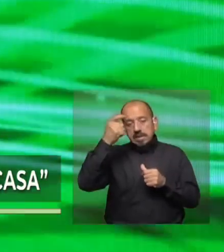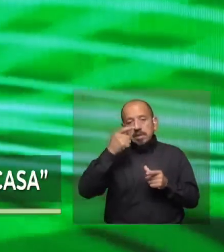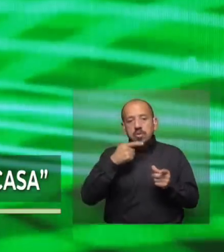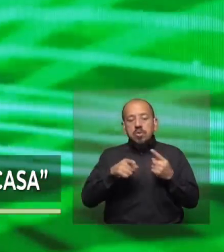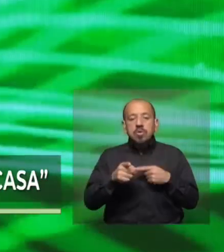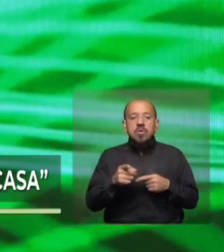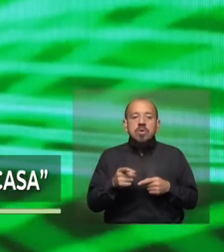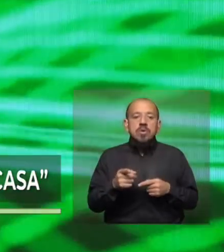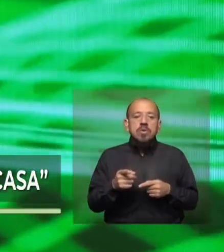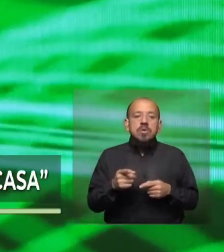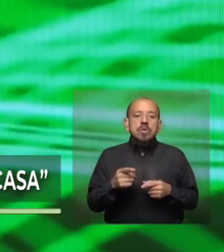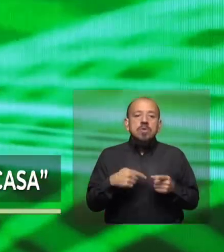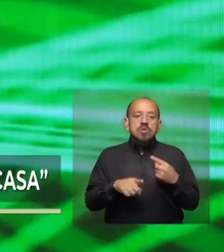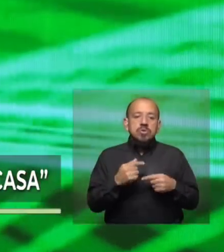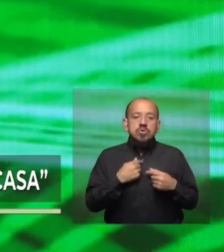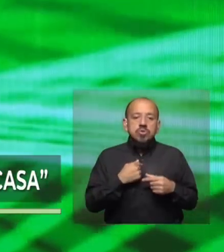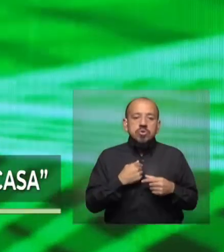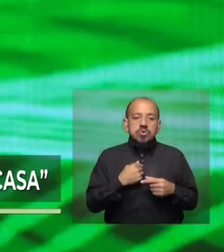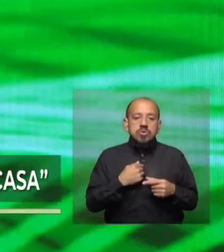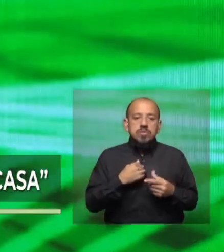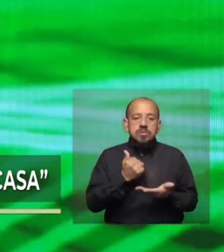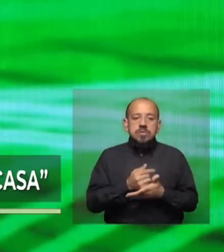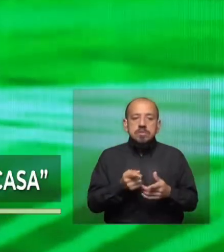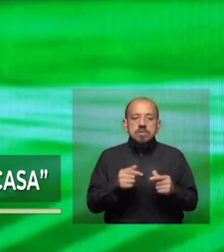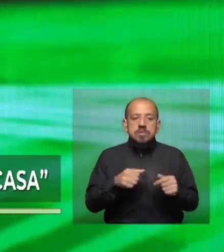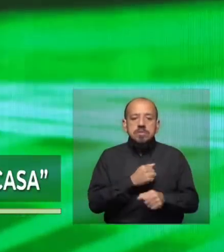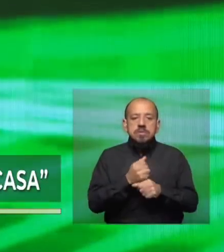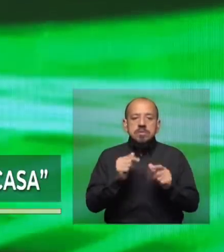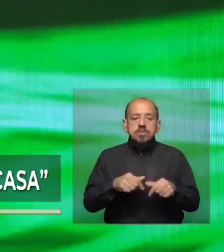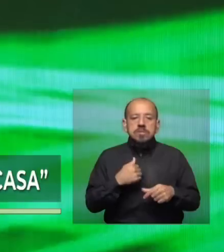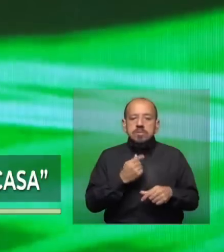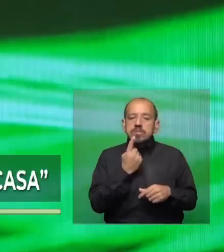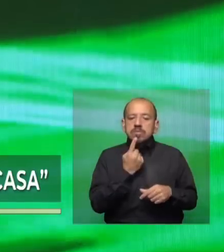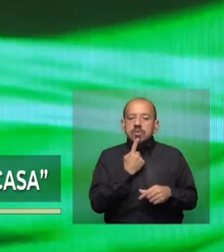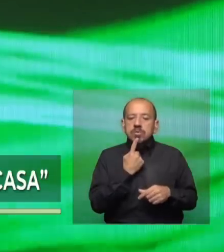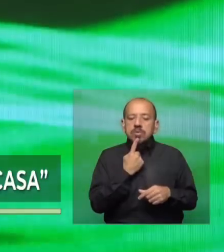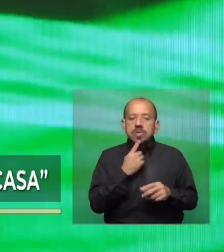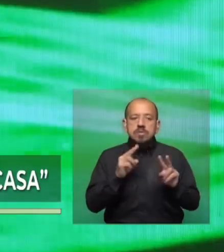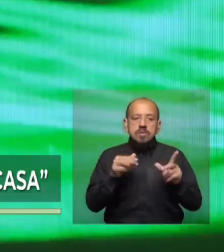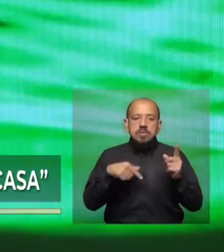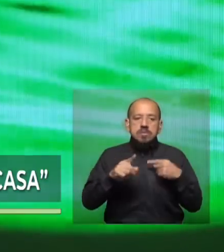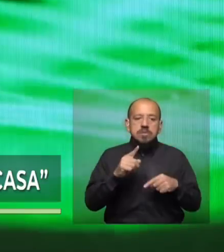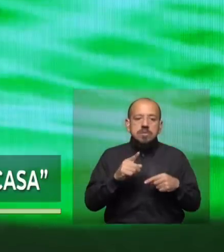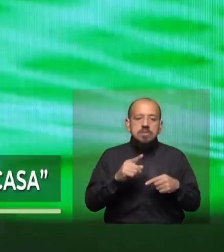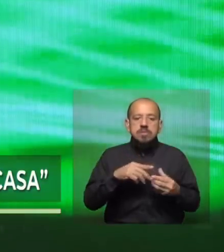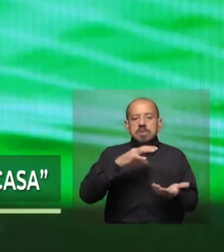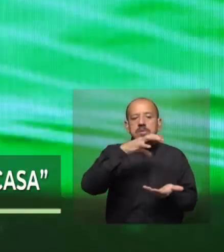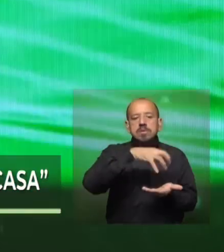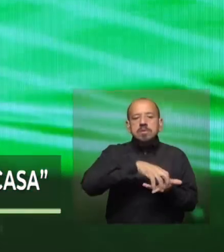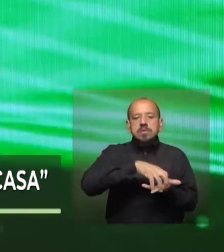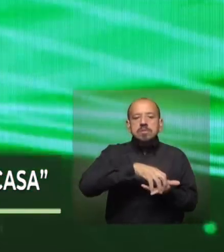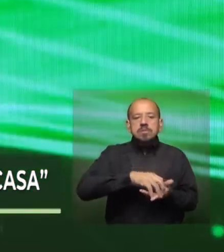que este bueno los vamos a tener en ese lugar hasta hoy nuestra política en emprendedurismo viene por las garitas